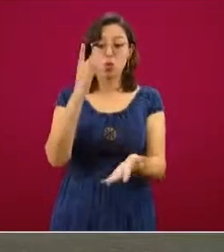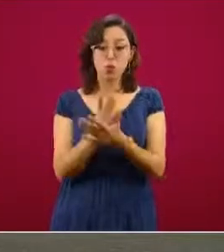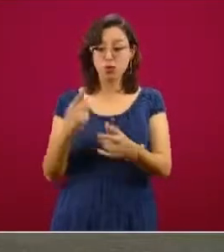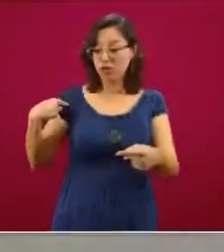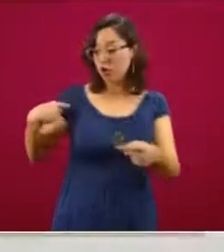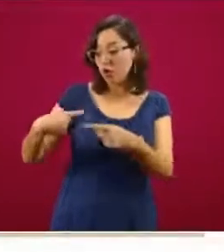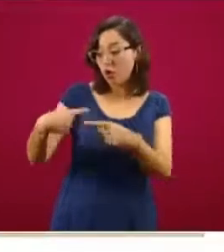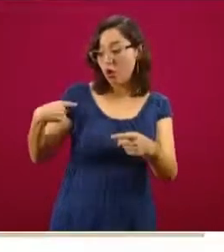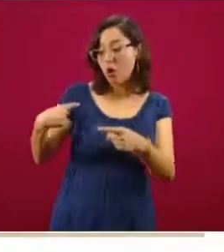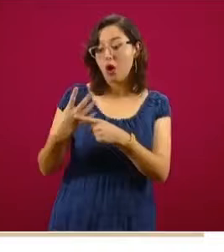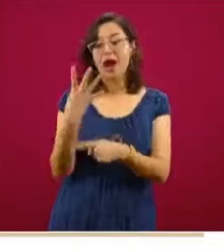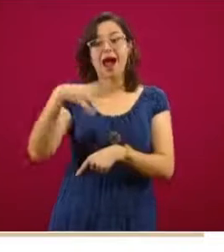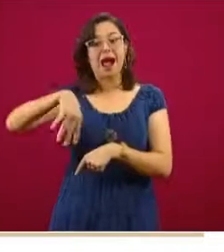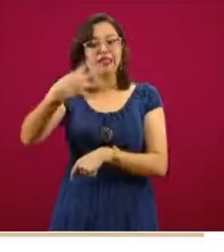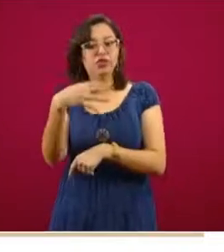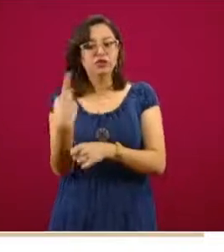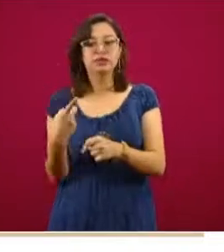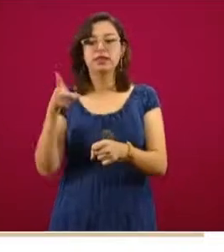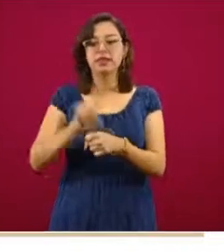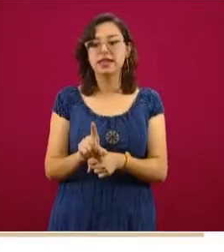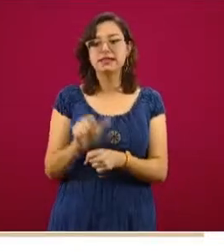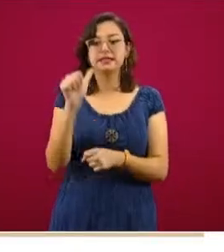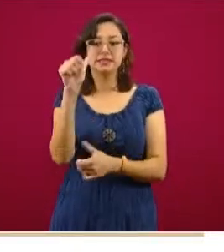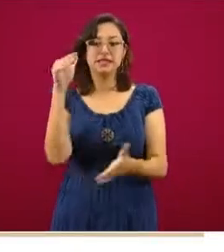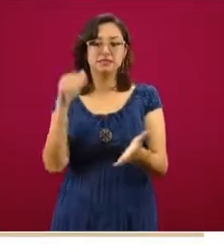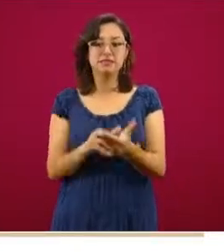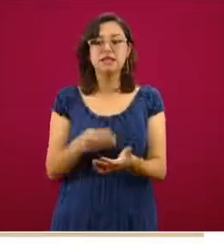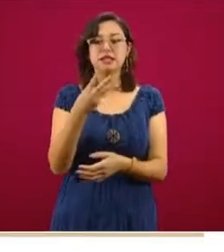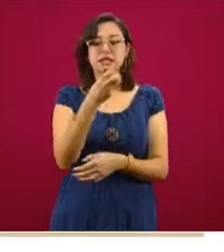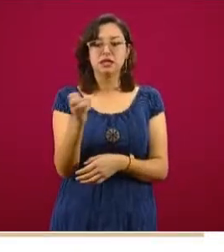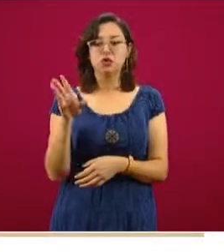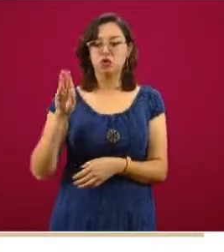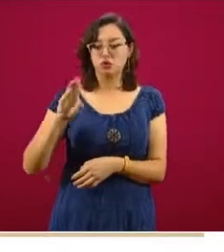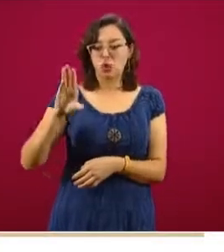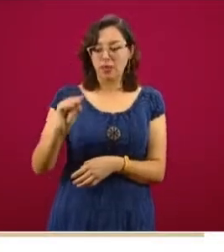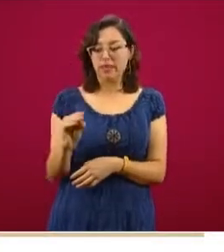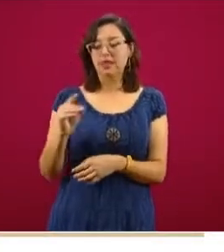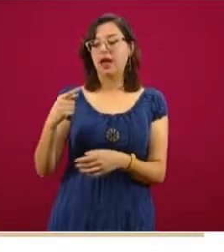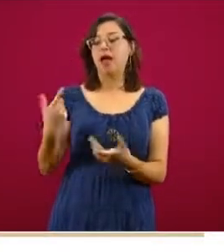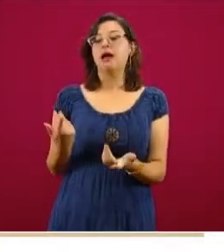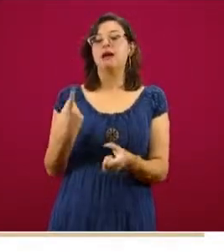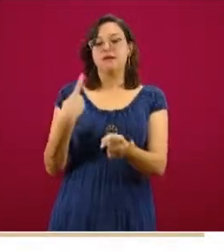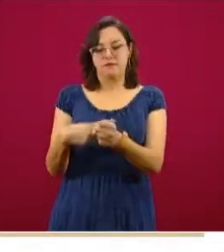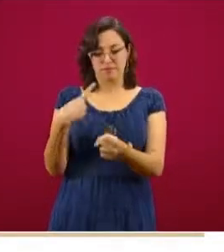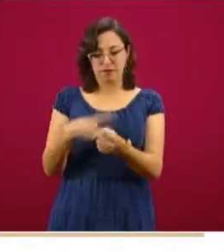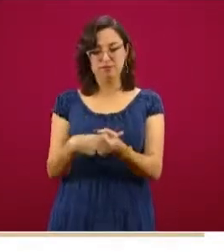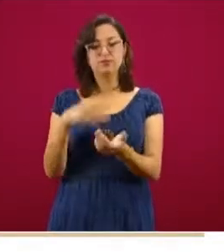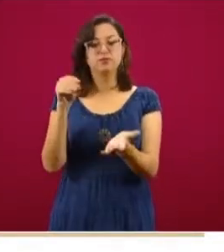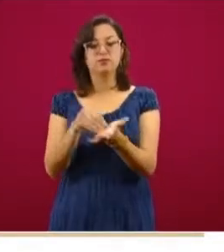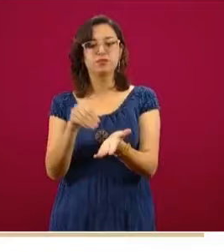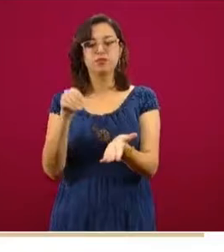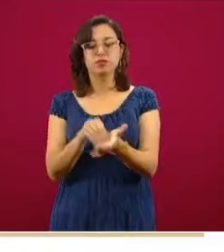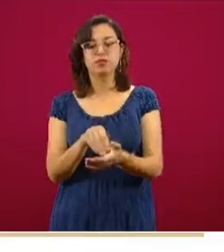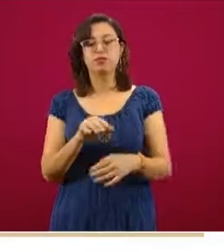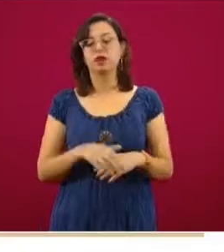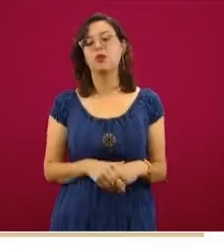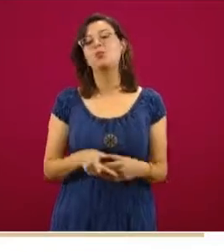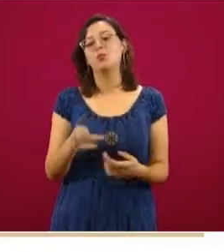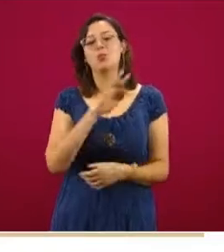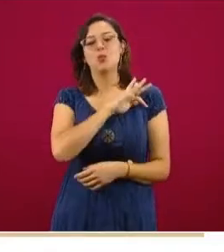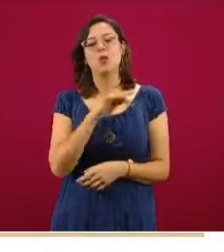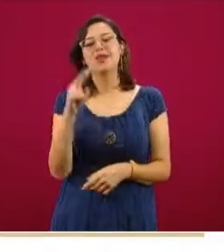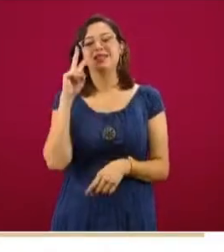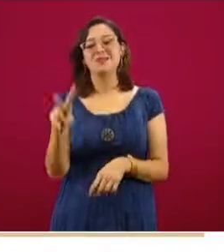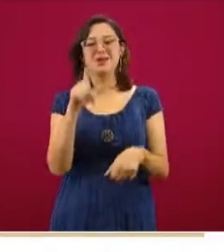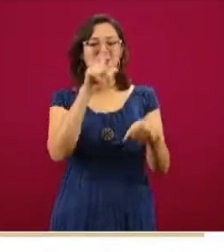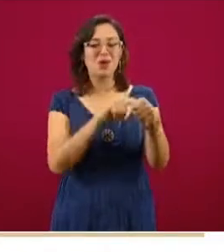es decir, los 6.390 casos que iniciaron con sintomatología en los últimos 14 días. Aquí ya no vemos tantos